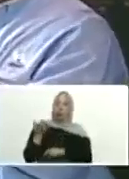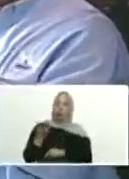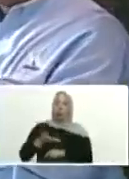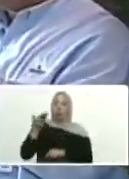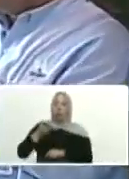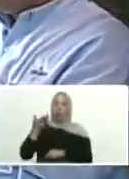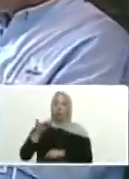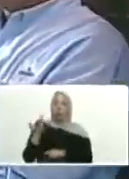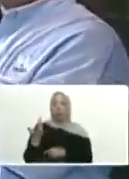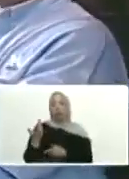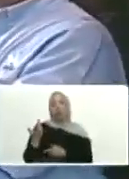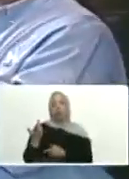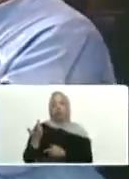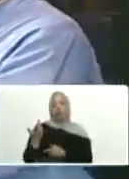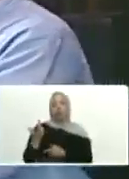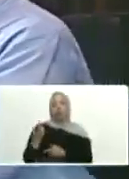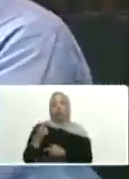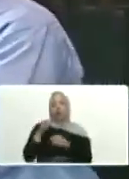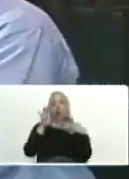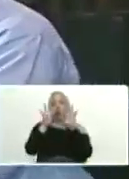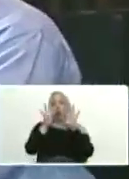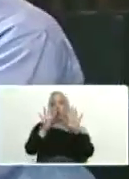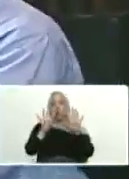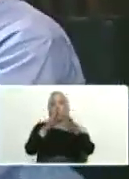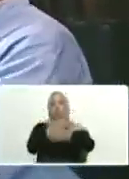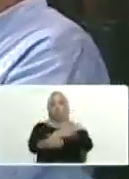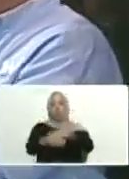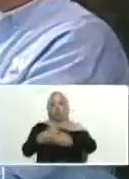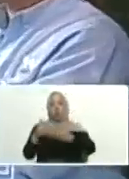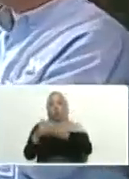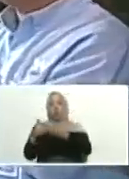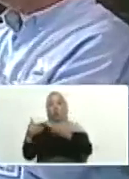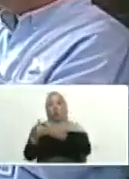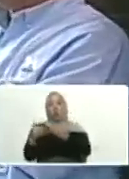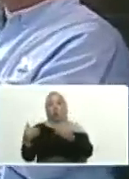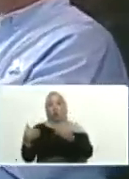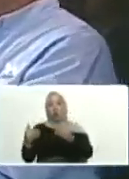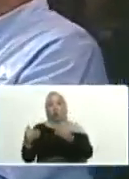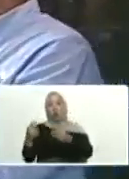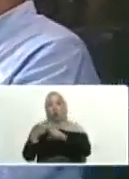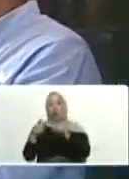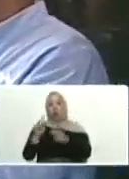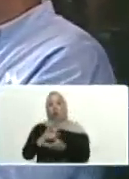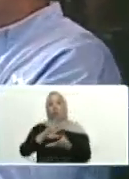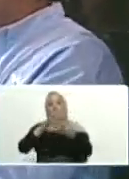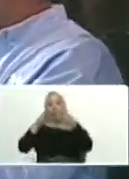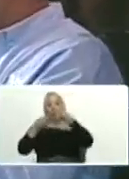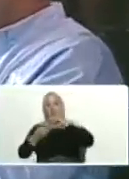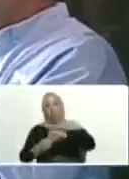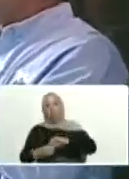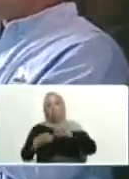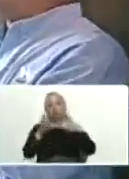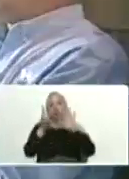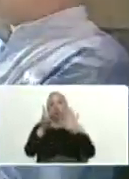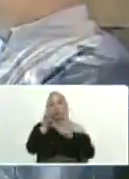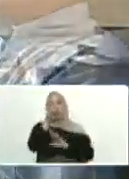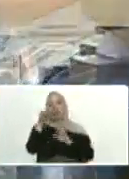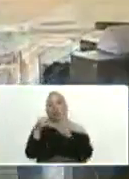este importante componente estamos hablando de nueve millones de dólares que hubiese costado presidente sustituir setenta Y dos mil piezas hoy